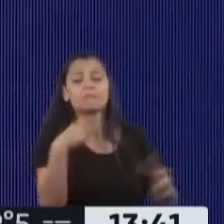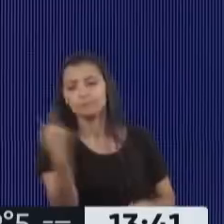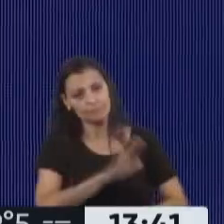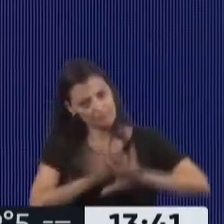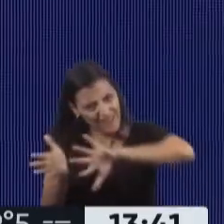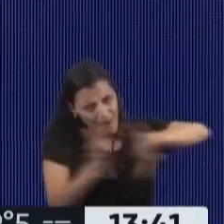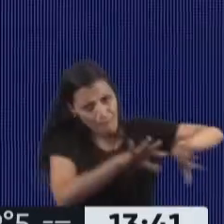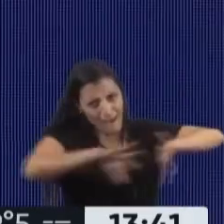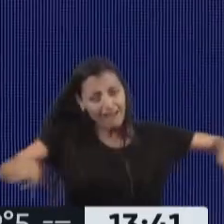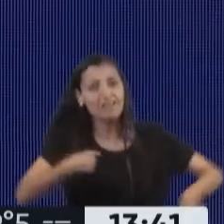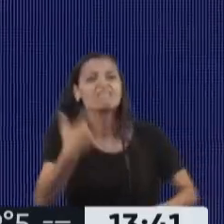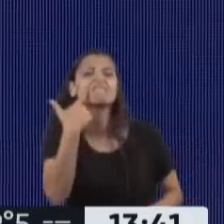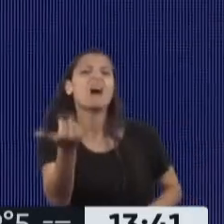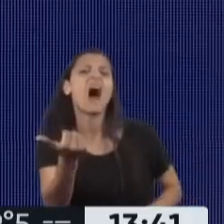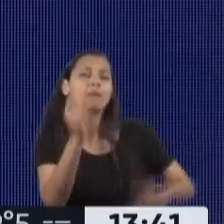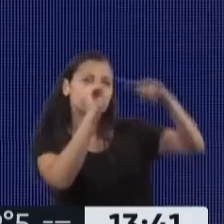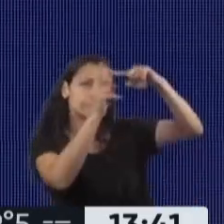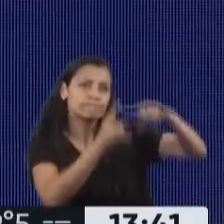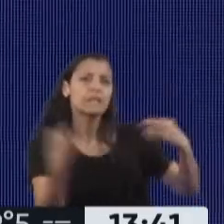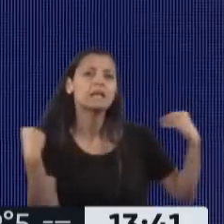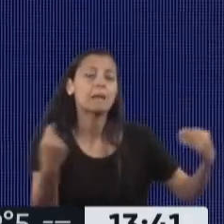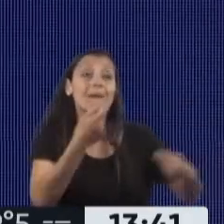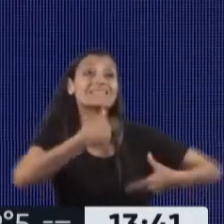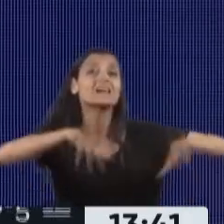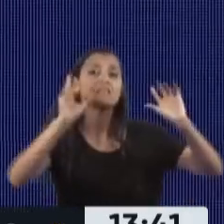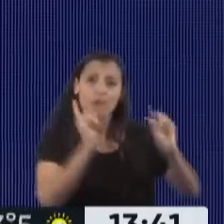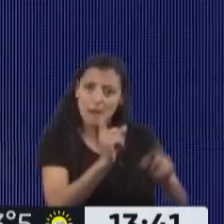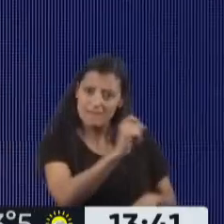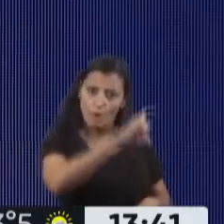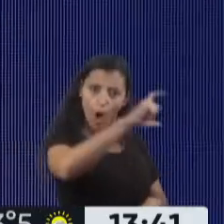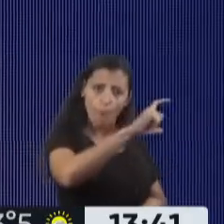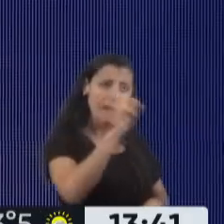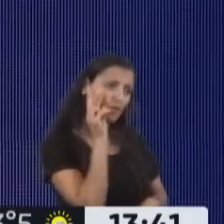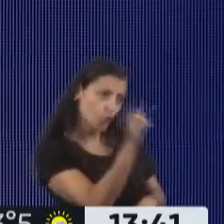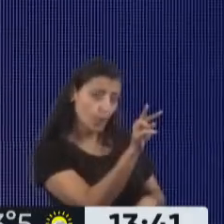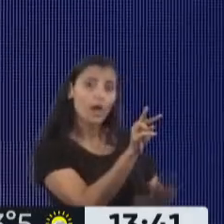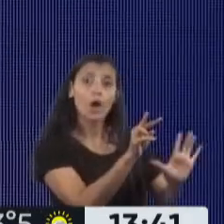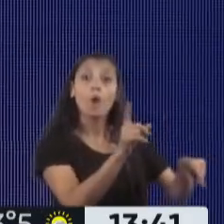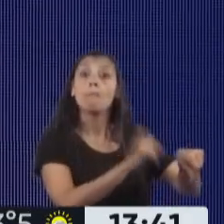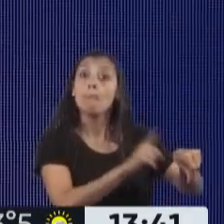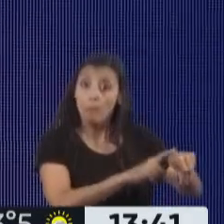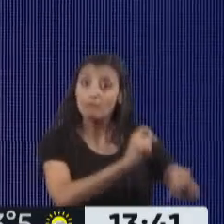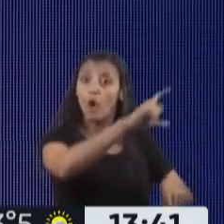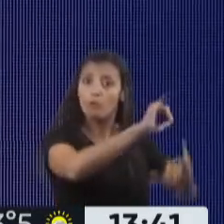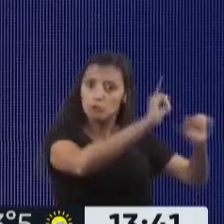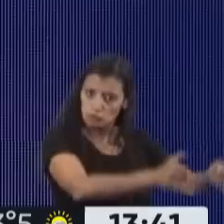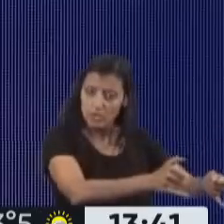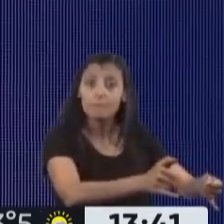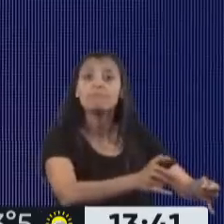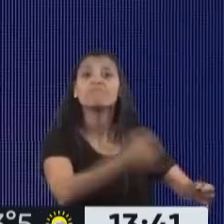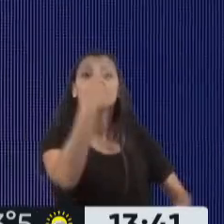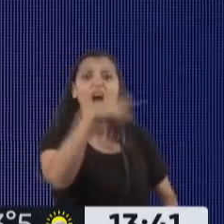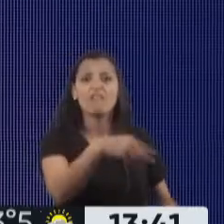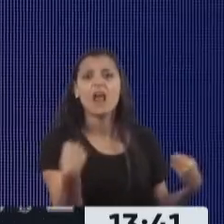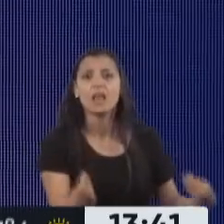pasa si uno tomara este aumento. Y uno lo que veía, que cuando daba ese aumento, en el